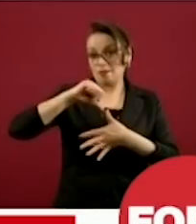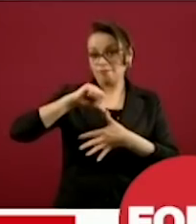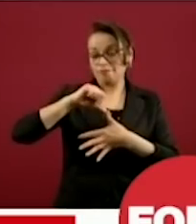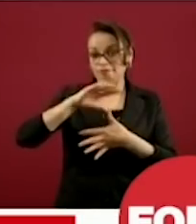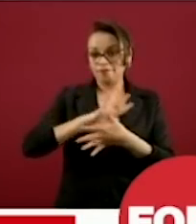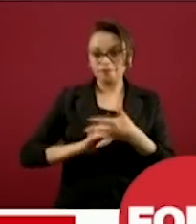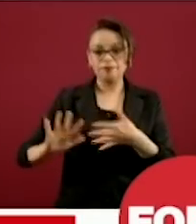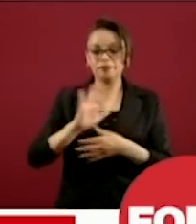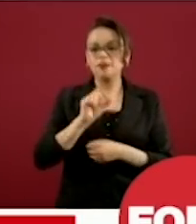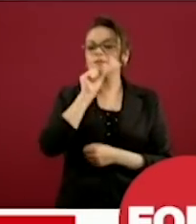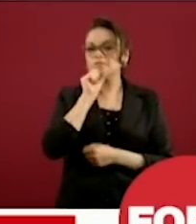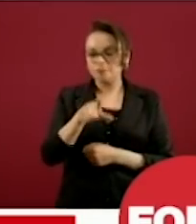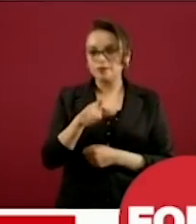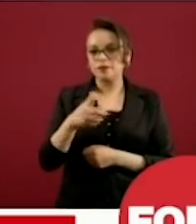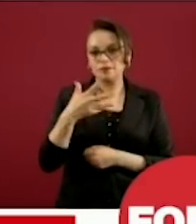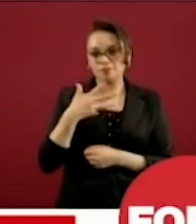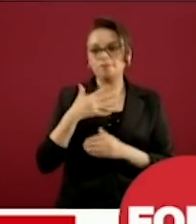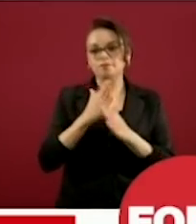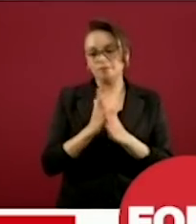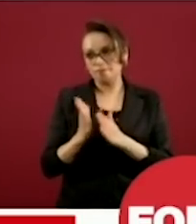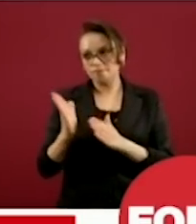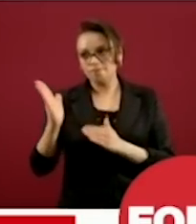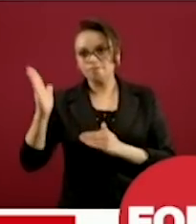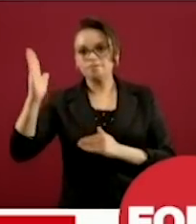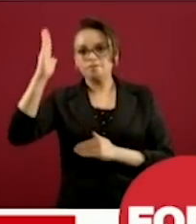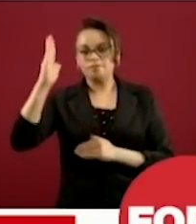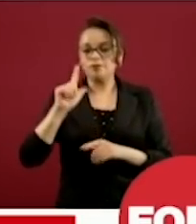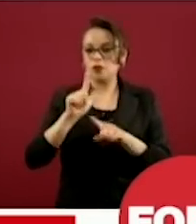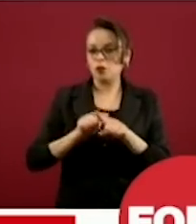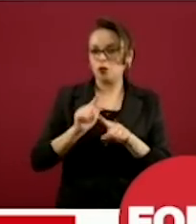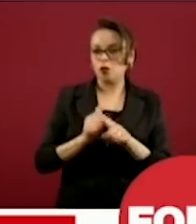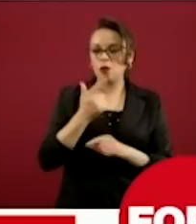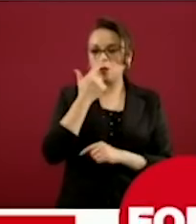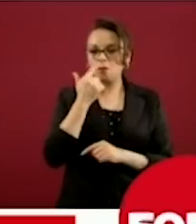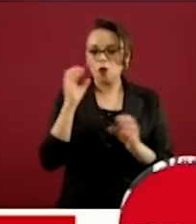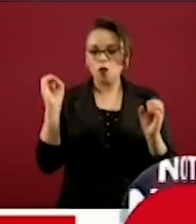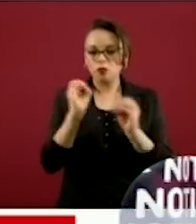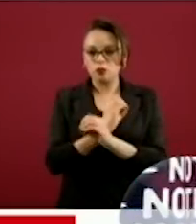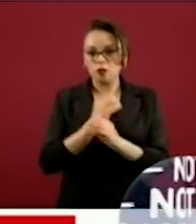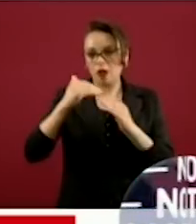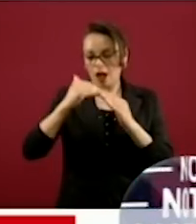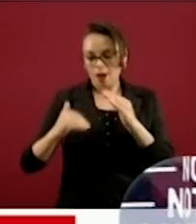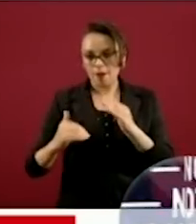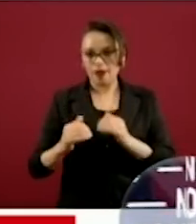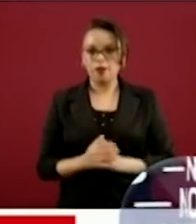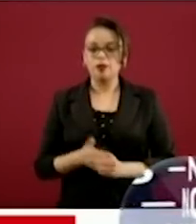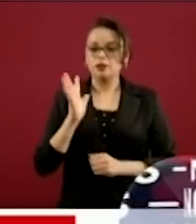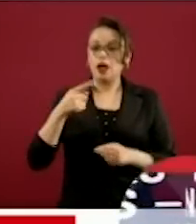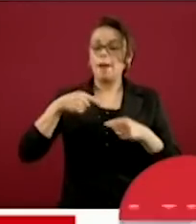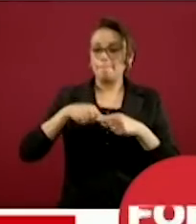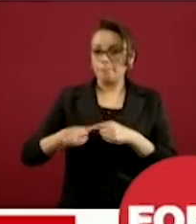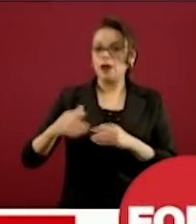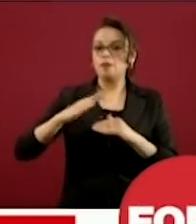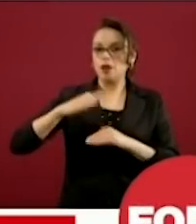mantiene una tendencia ascendente, y día con día, que es el color rojo oscuro que está abajo, también empieza a haber un